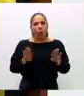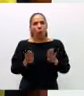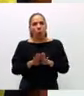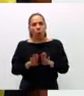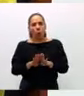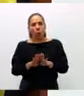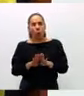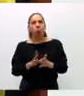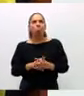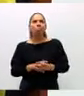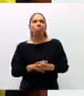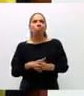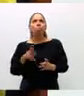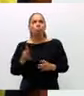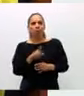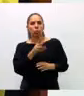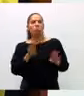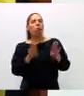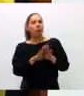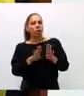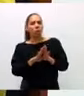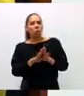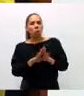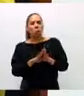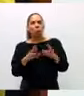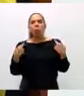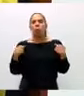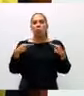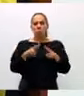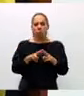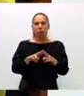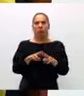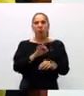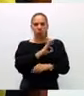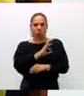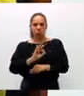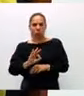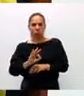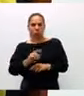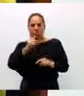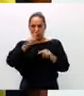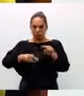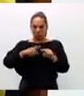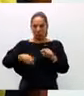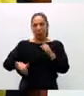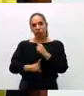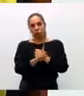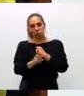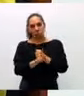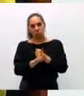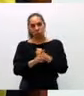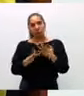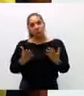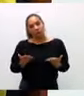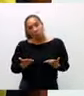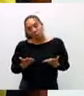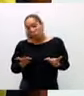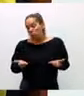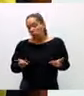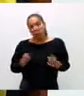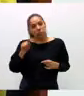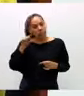profesorado? ¿Cómo nos formamos nosotros para poder identificar? Bueno, hay que acceder a la oferta formativa que